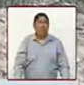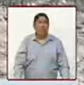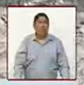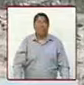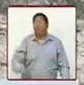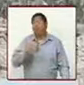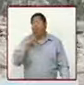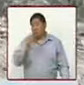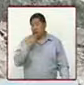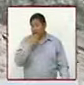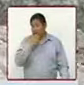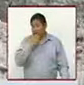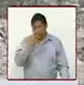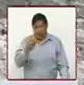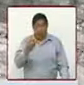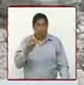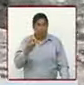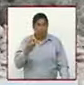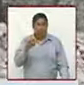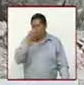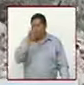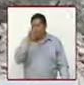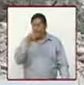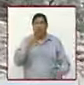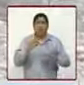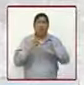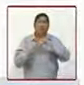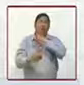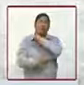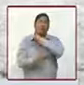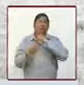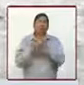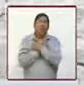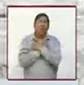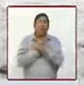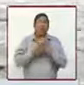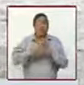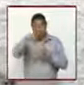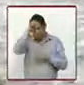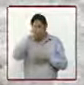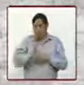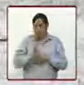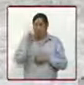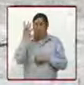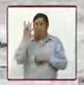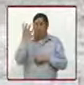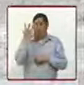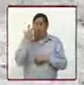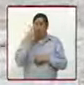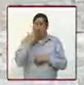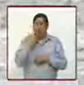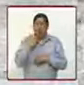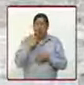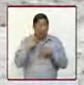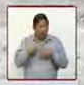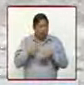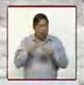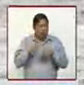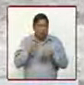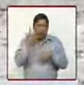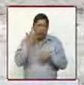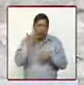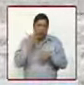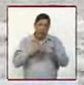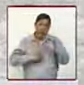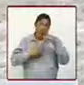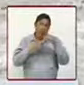Te voy a decir que hay un marcador, Miriam, a la altura del puente de Amor de Dios, el cual tiene cuatro colores y todavía se mantiene en el color,